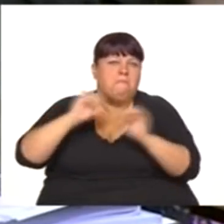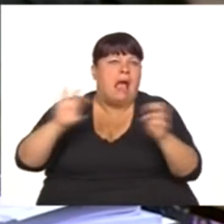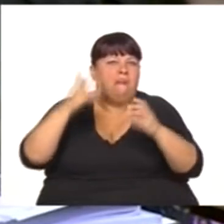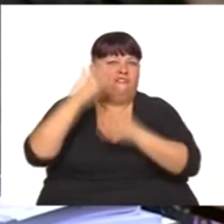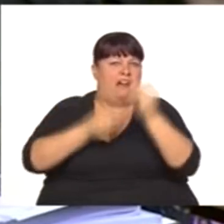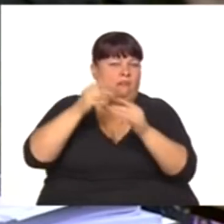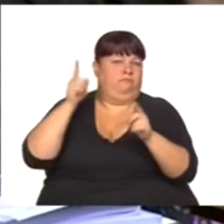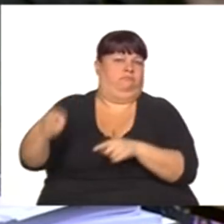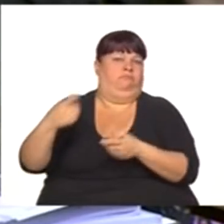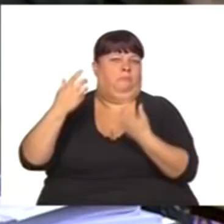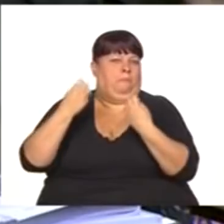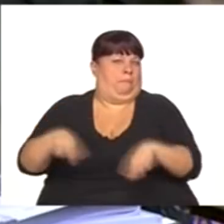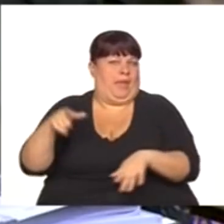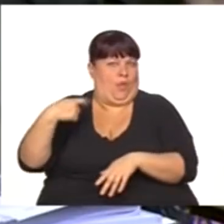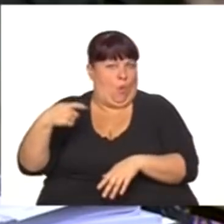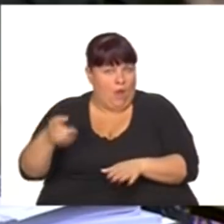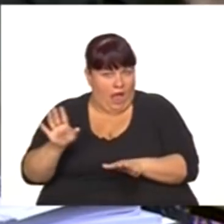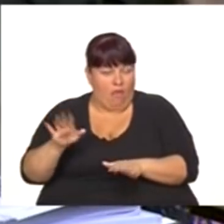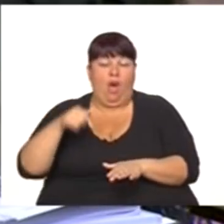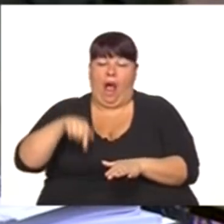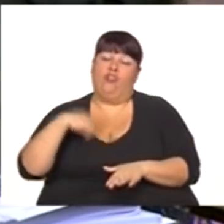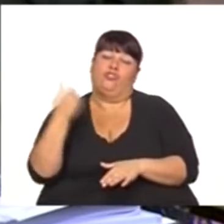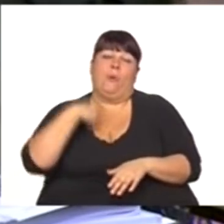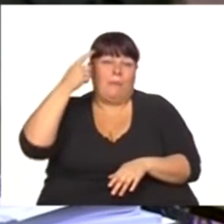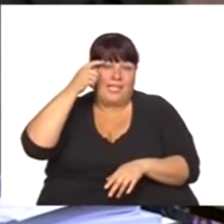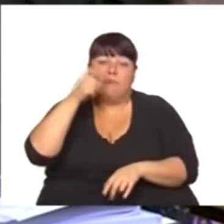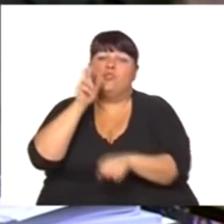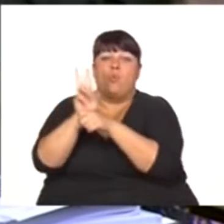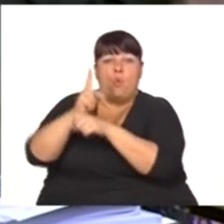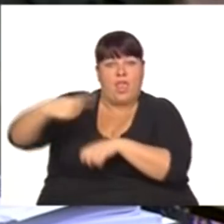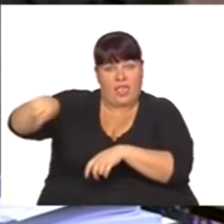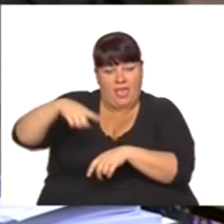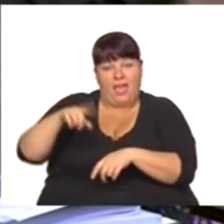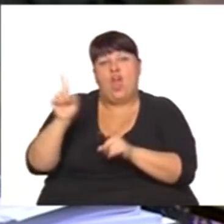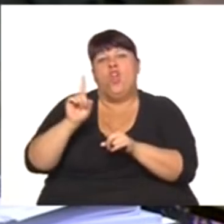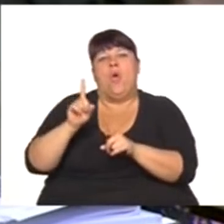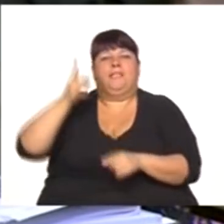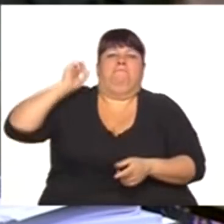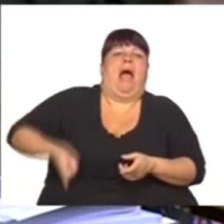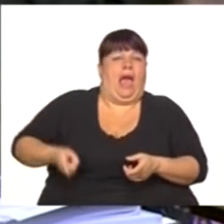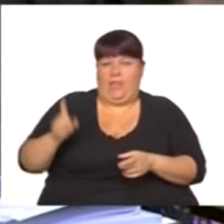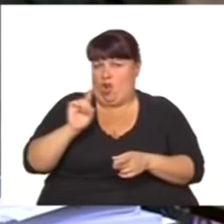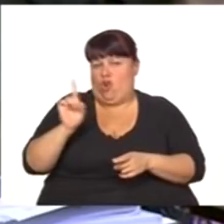desarreglos macroeconómicos de la Argentina. Ahora nosotros creemos que cuidarlos no es imponer